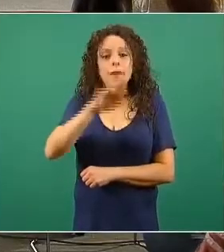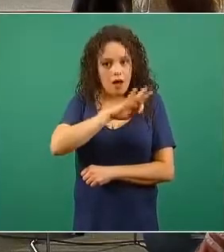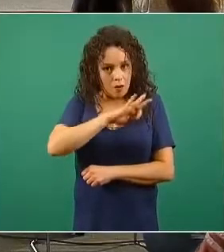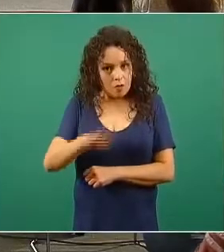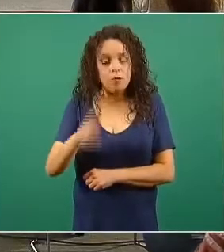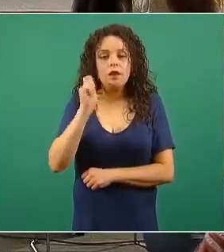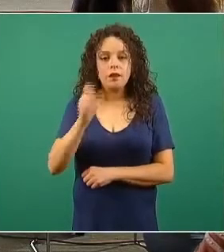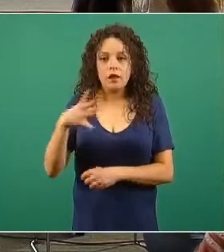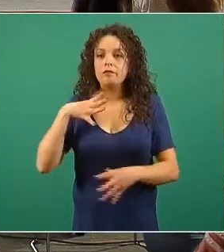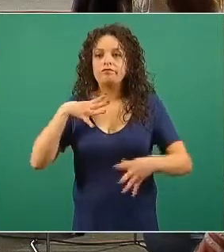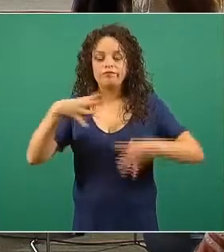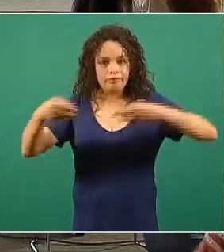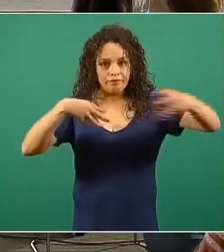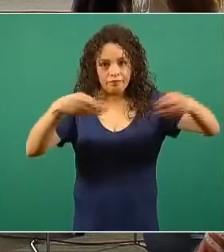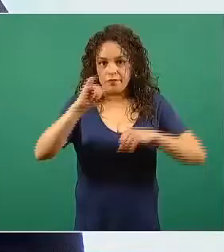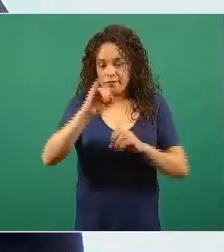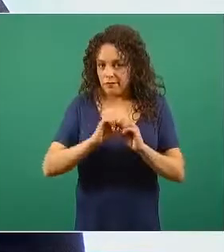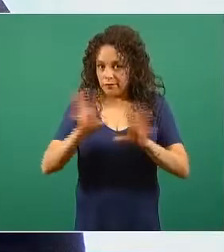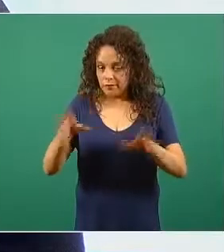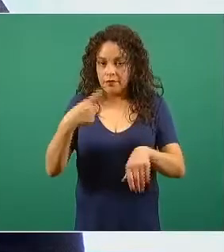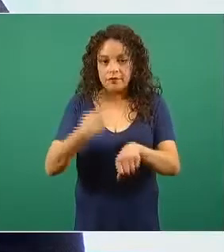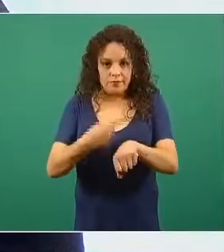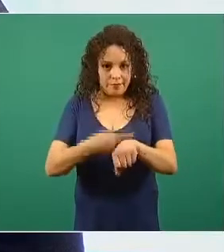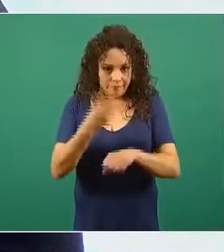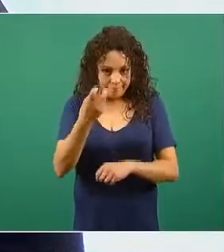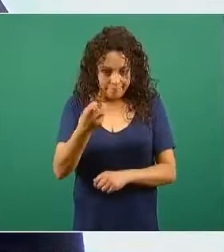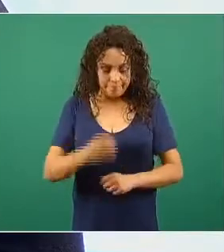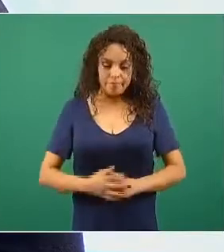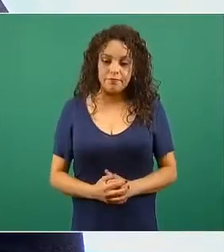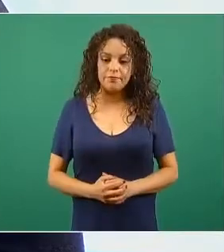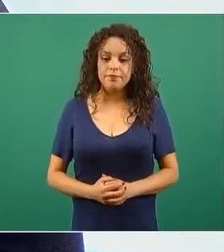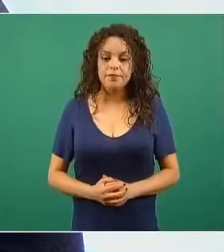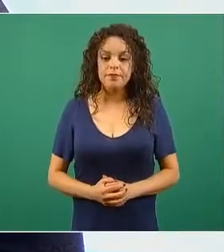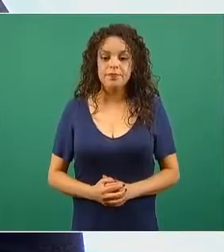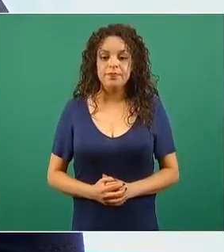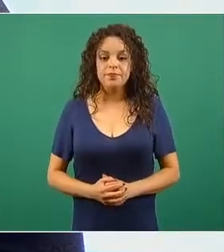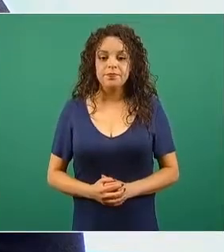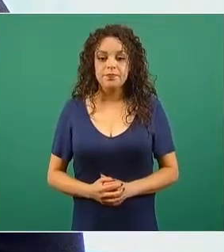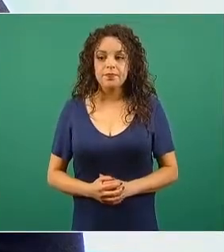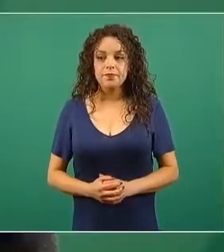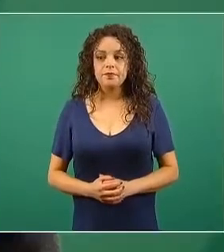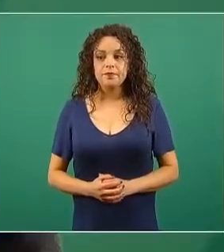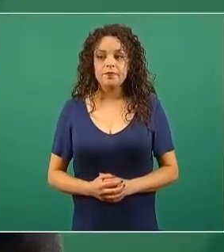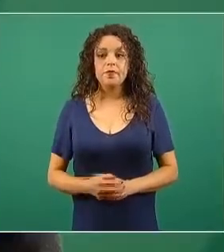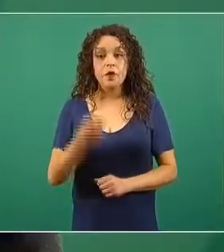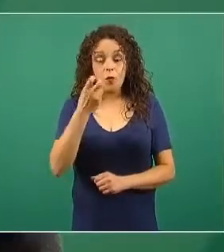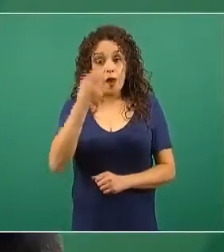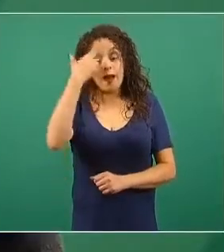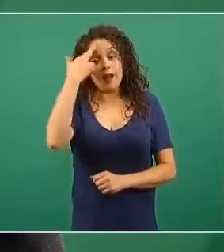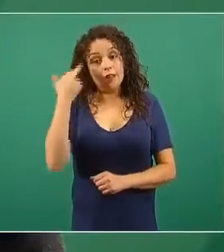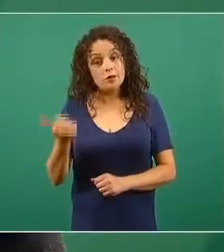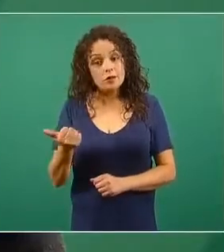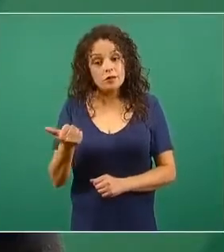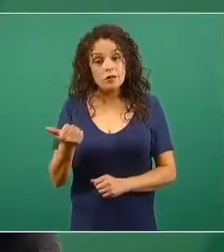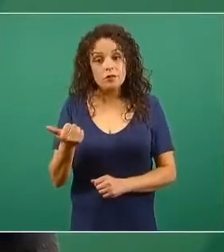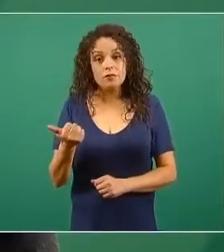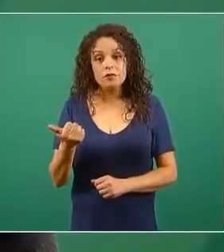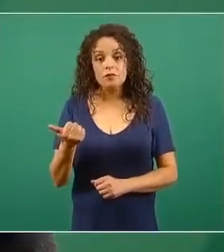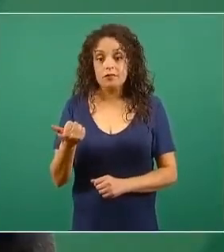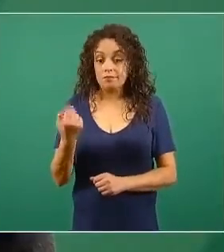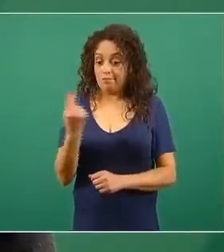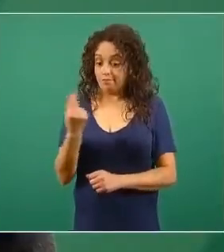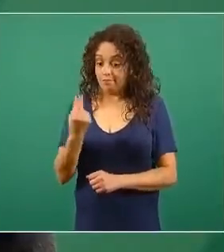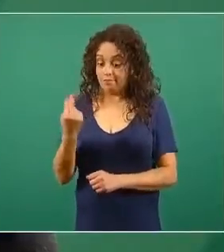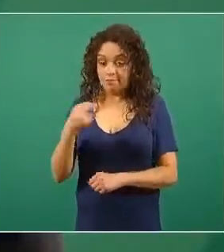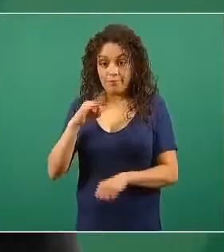en su momento la enfermedad. Entonces, por lo mismo, en su momento la protección